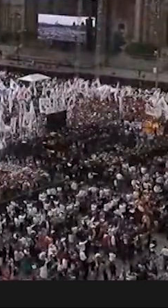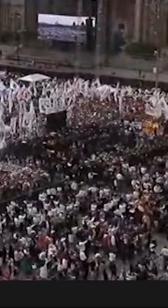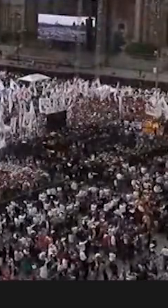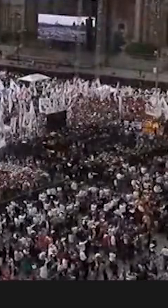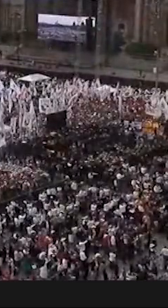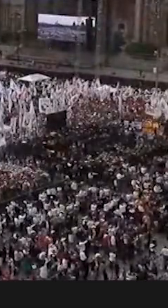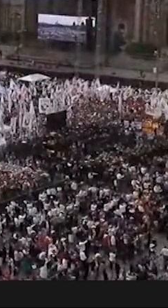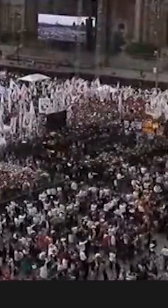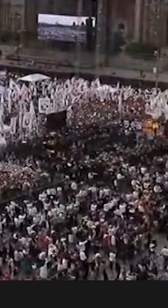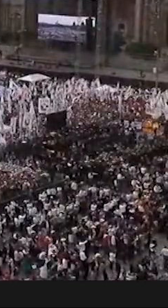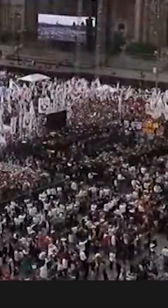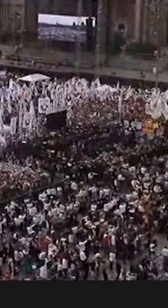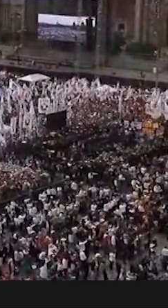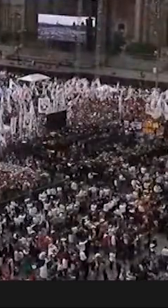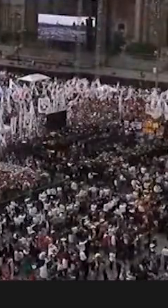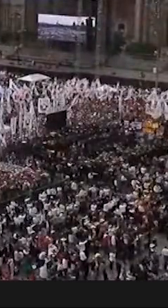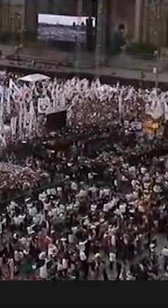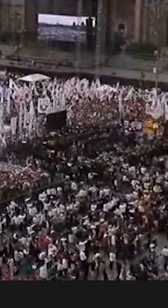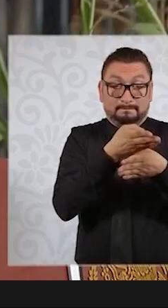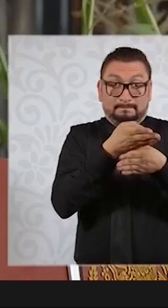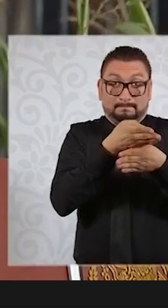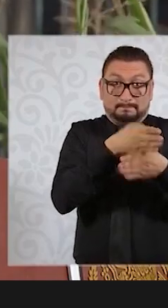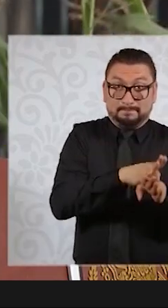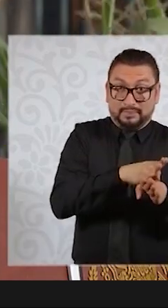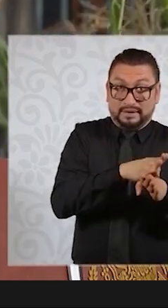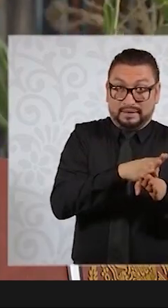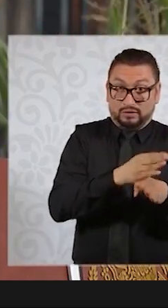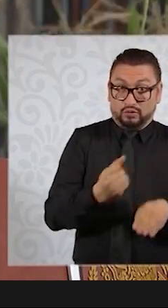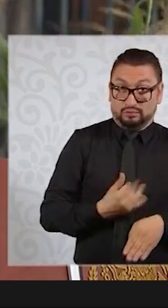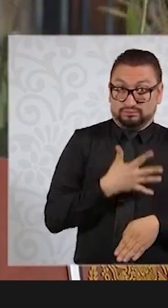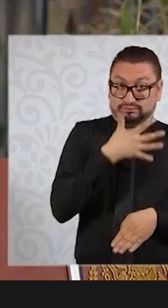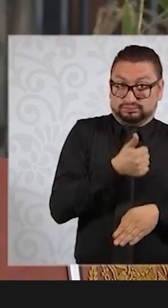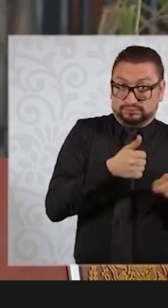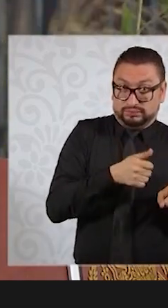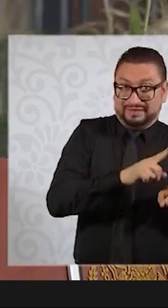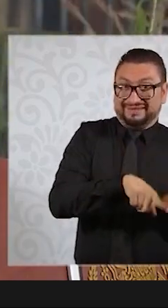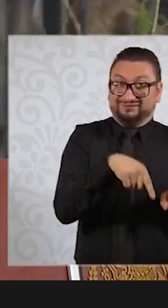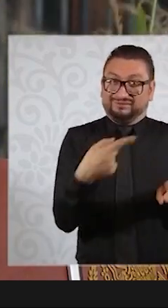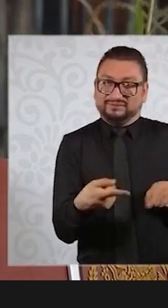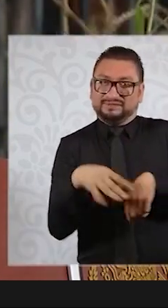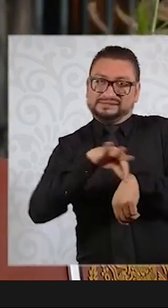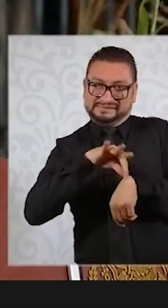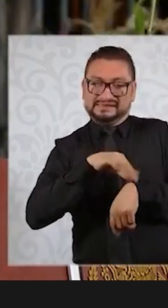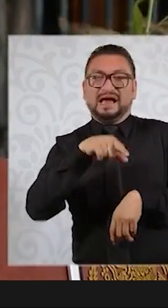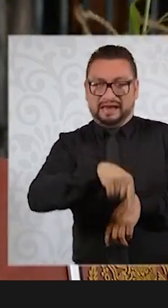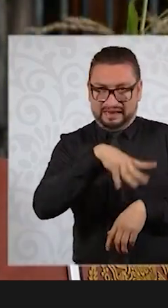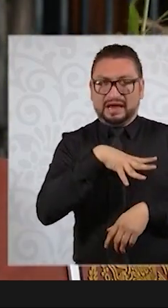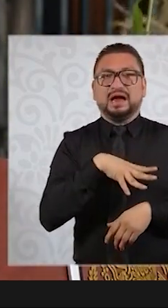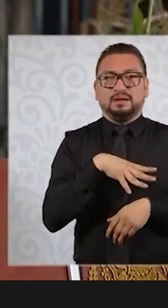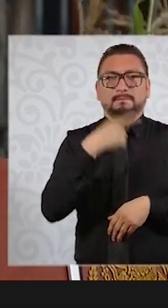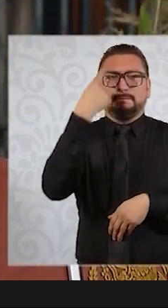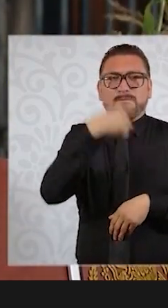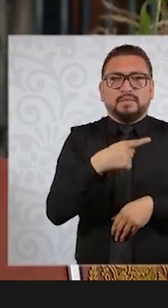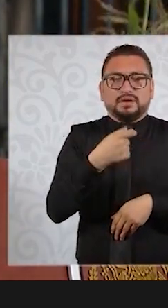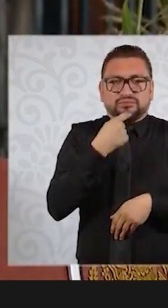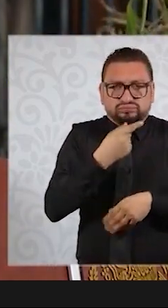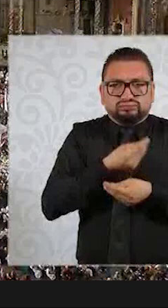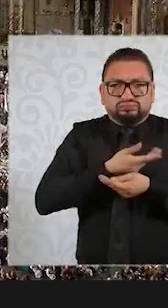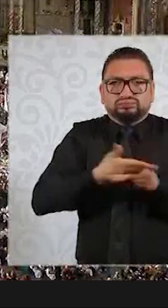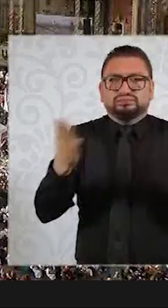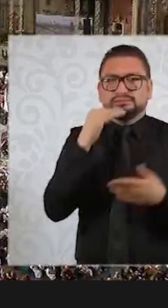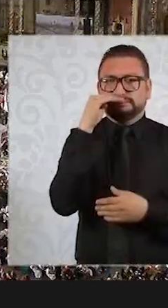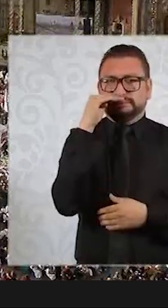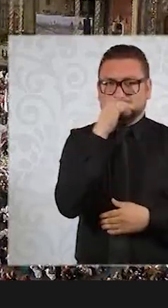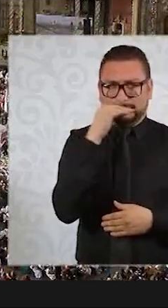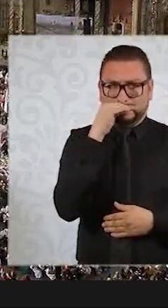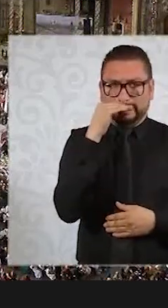parece importante destacar es que no ha habido ni siquiera una sola mención con relación a que el día de mañana, precisamente, se cumplirán 200 años de que